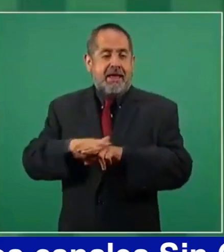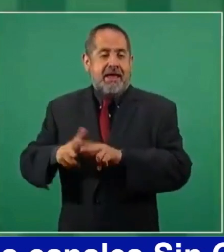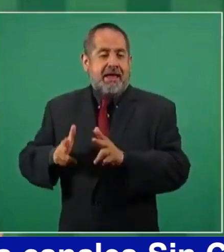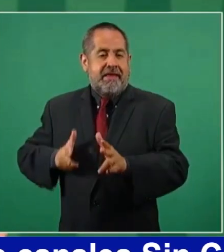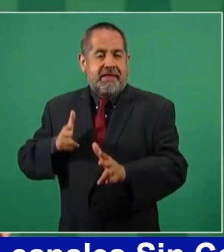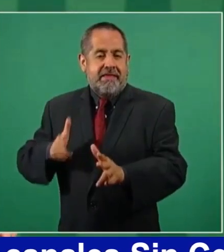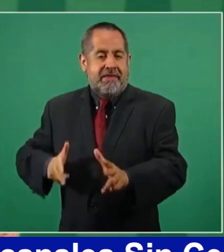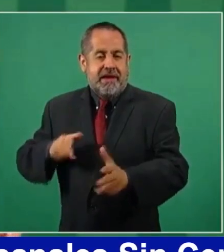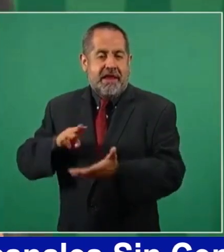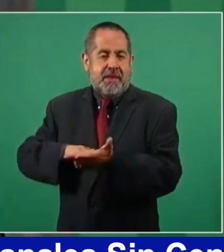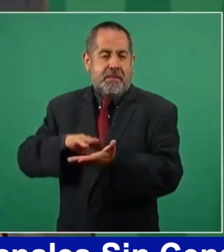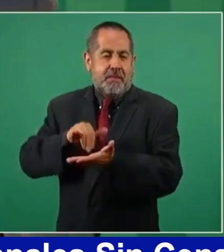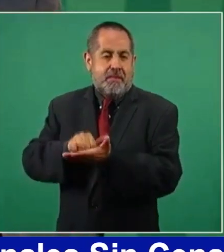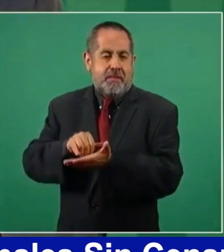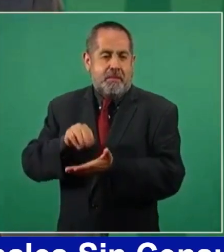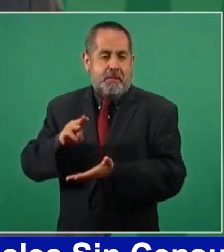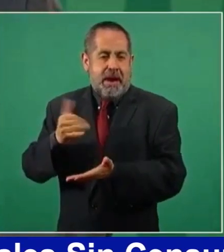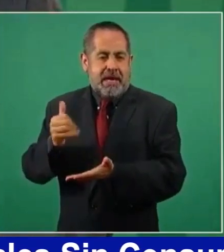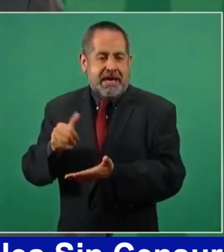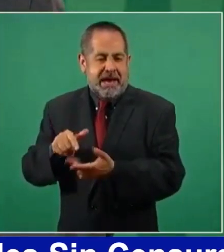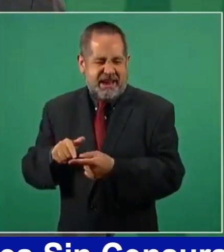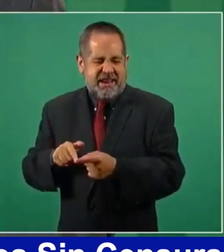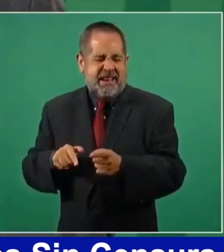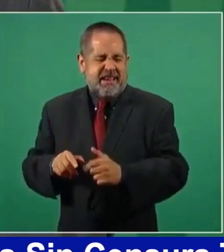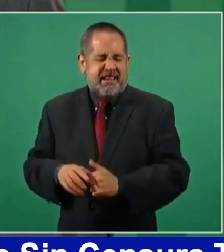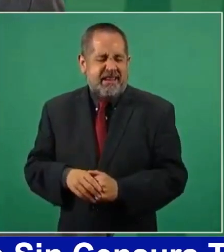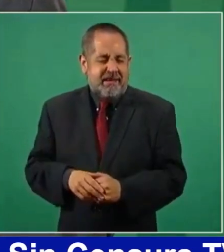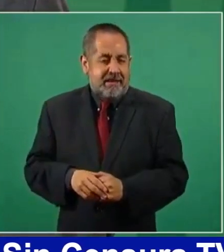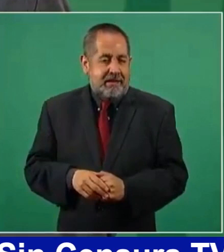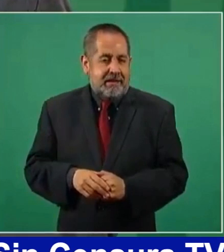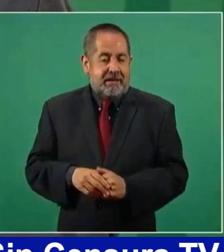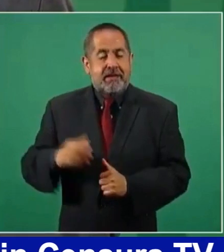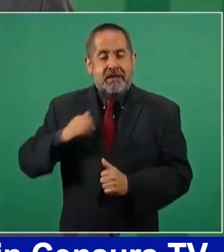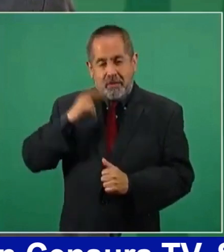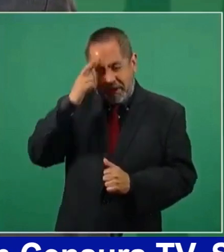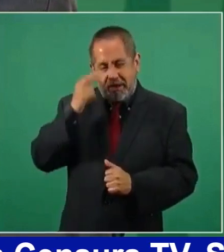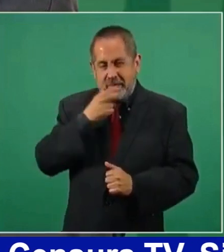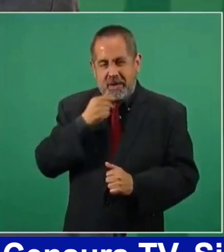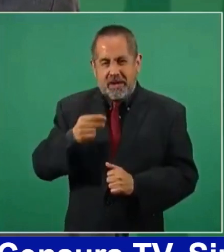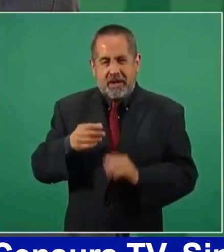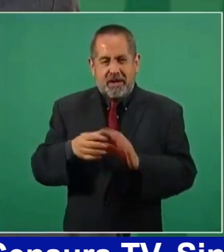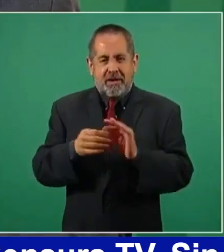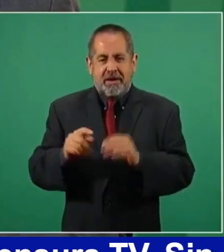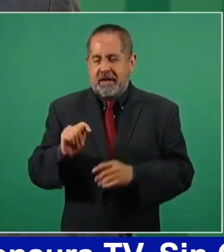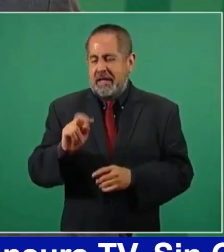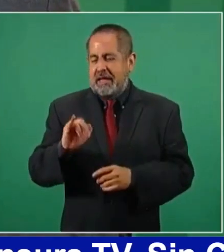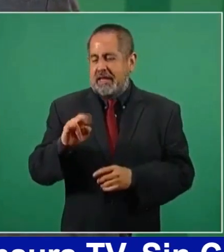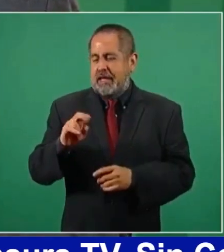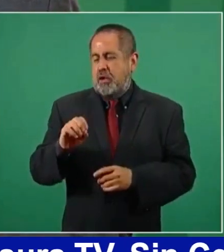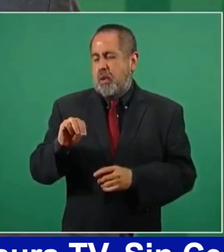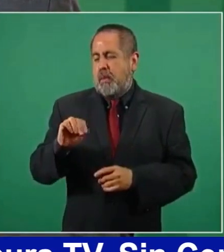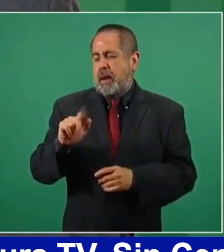Como decía un periodista extraordinario, don Trino Malpica, mi paisano,